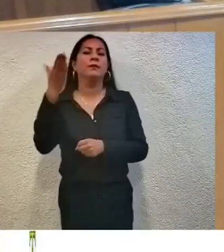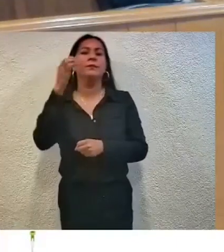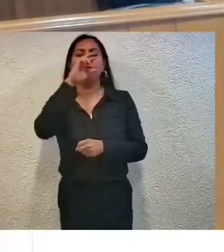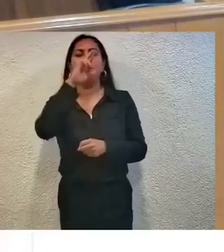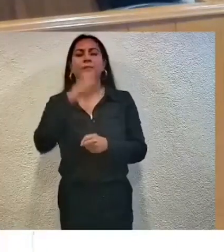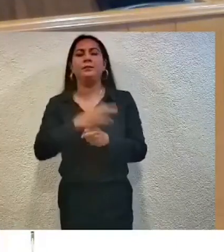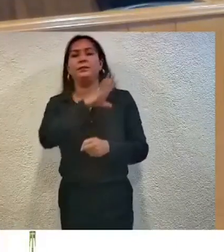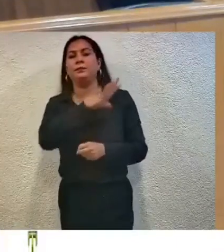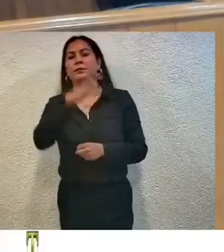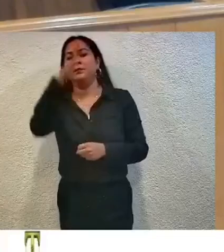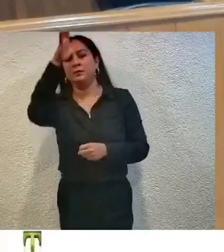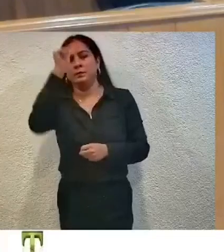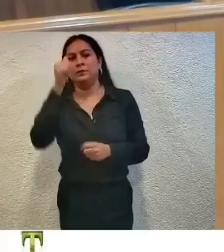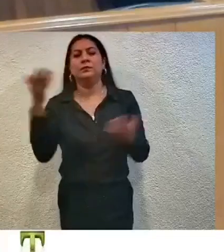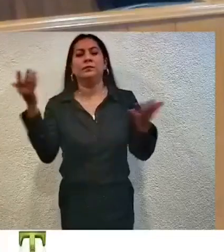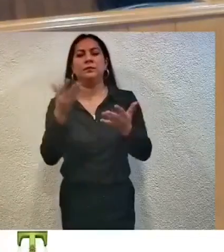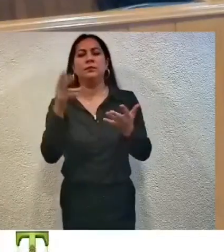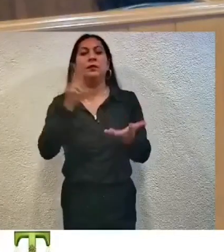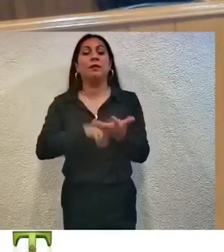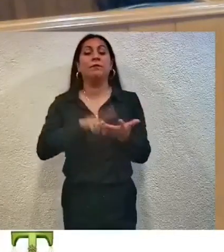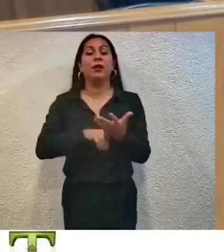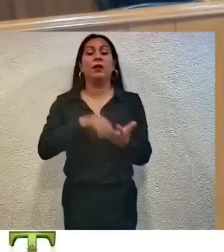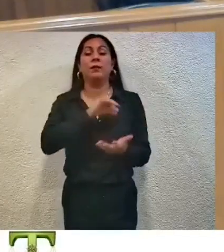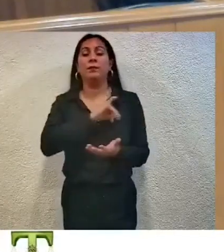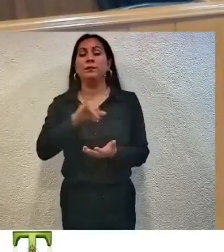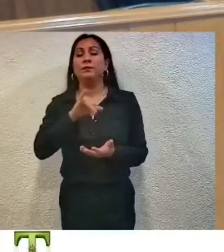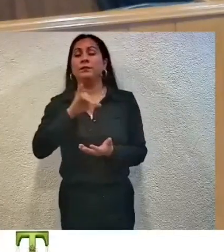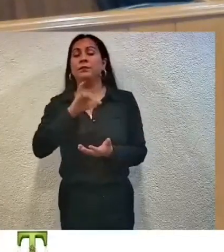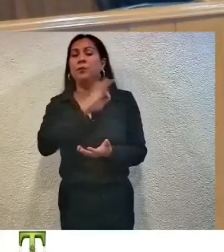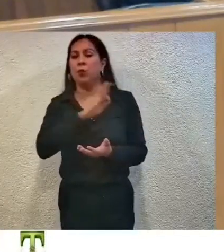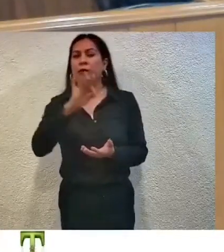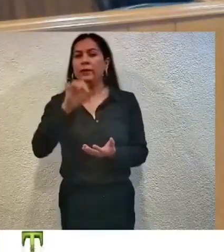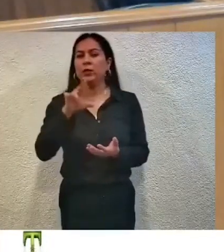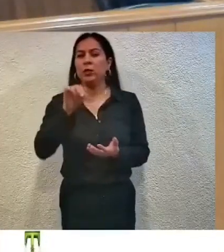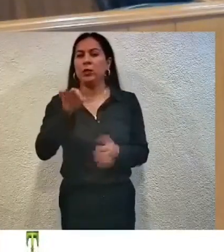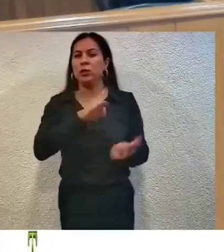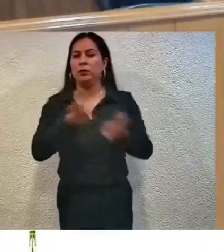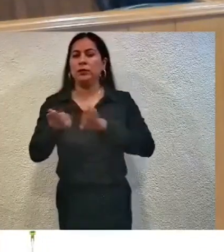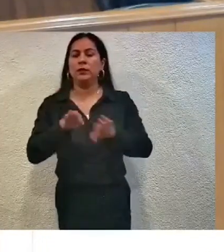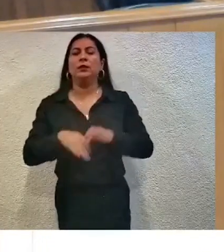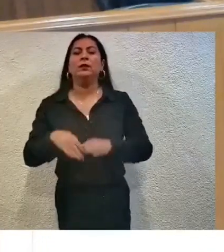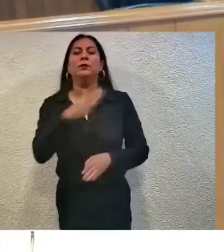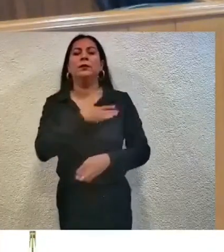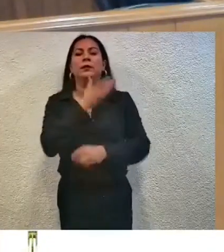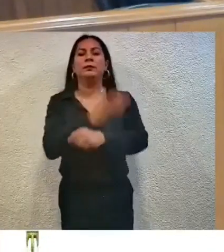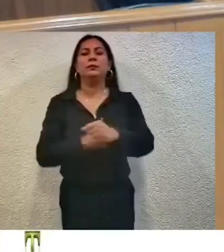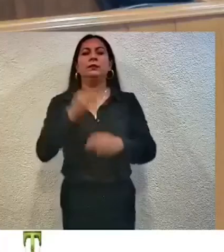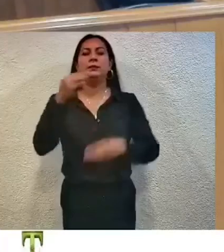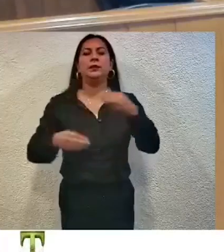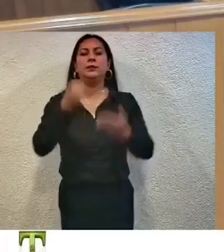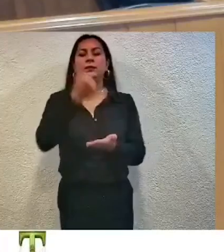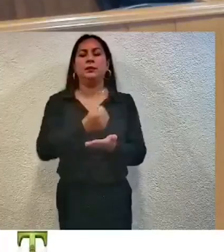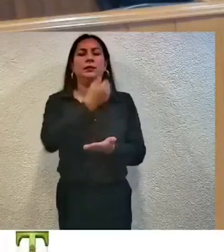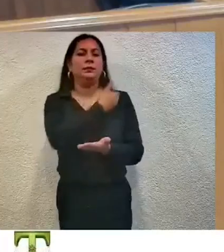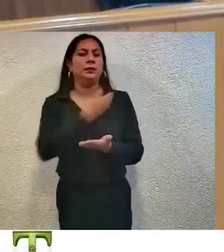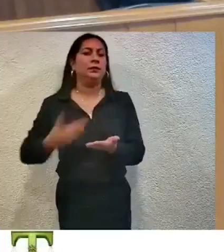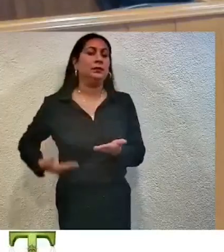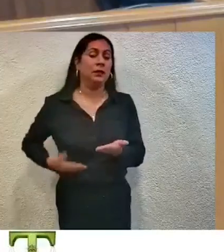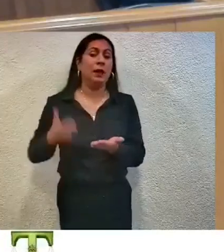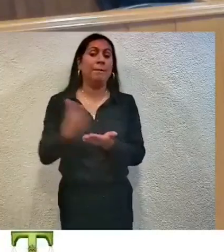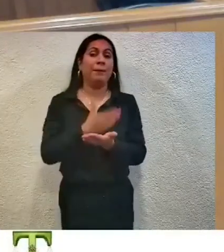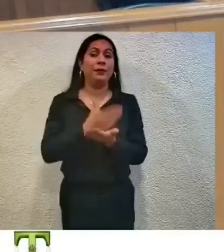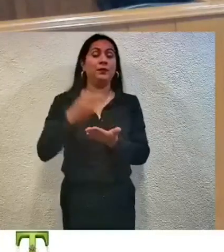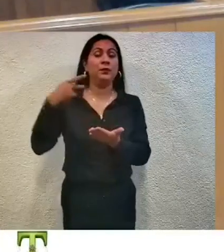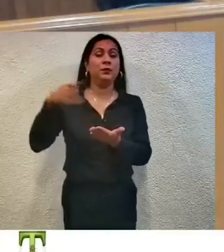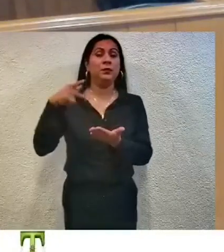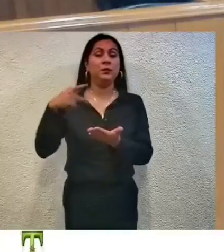Secretaria General de Acuerdos proceda a verificar el quórum legal para sesionar válidamente. Buenas tardes, magistrada presidenta. Hago constar que